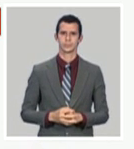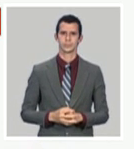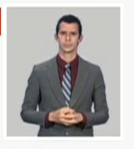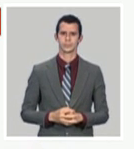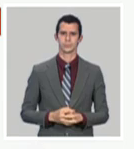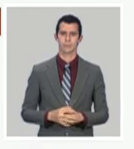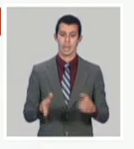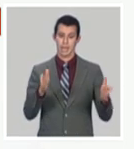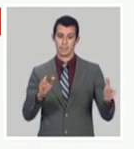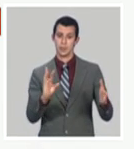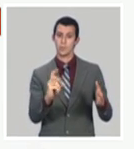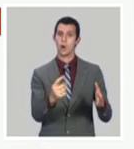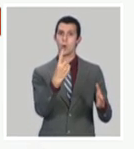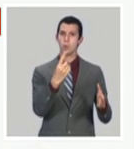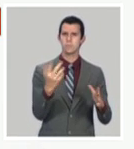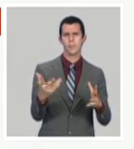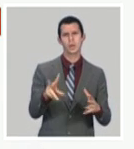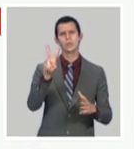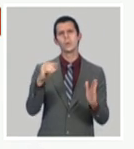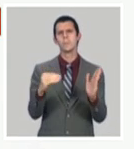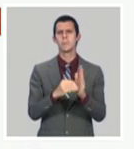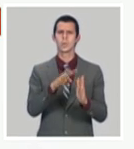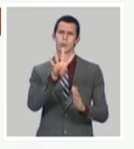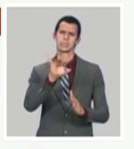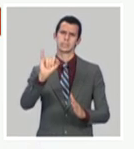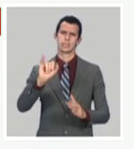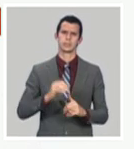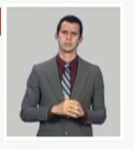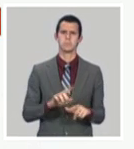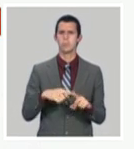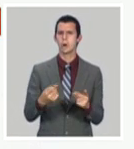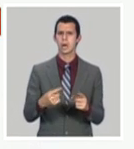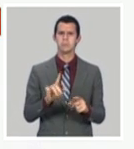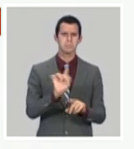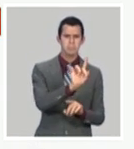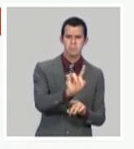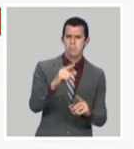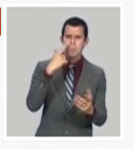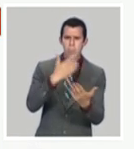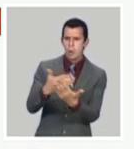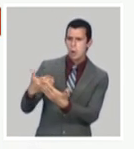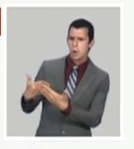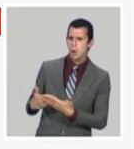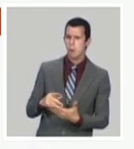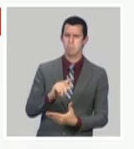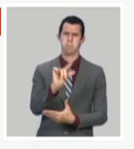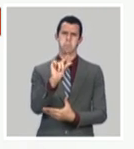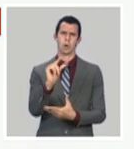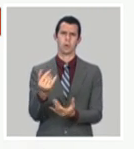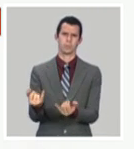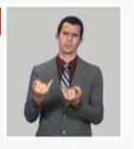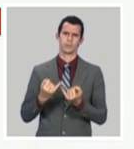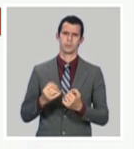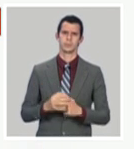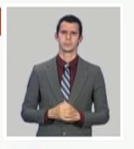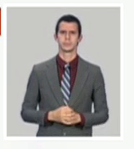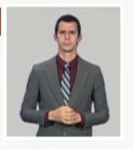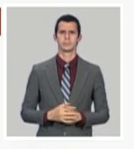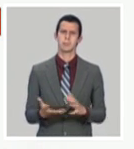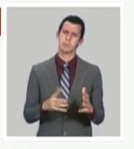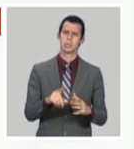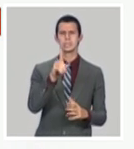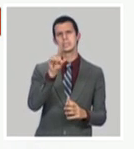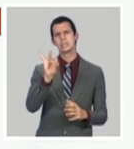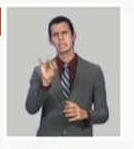eran 2.046, la positividad era muy baja de los PCR y era alrededor de 17,8 casos al